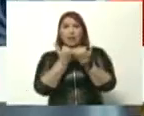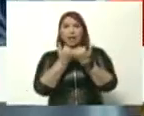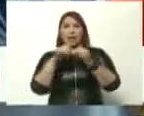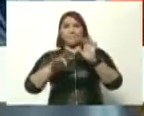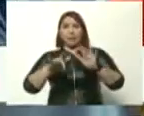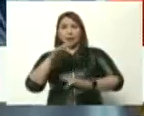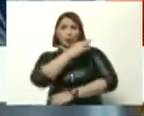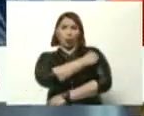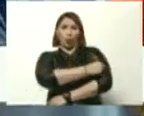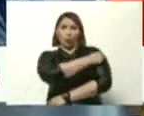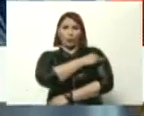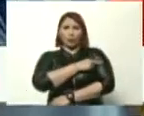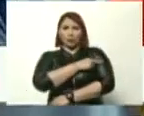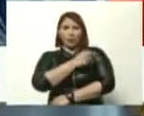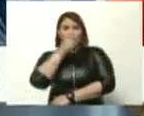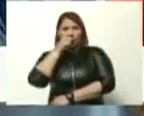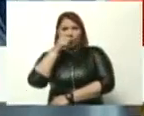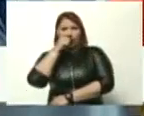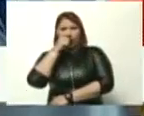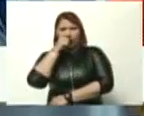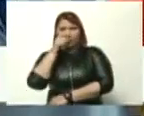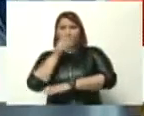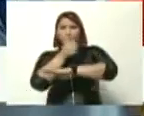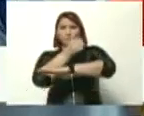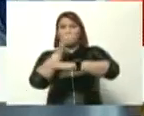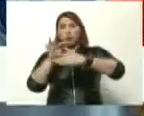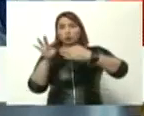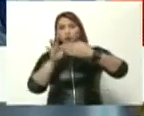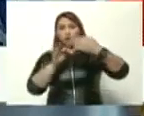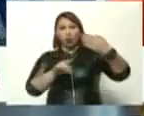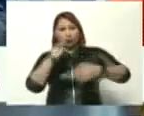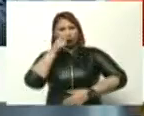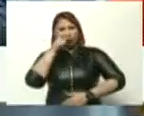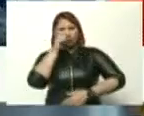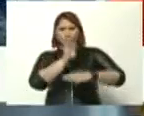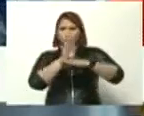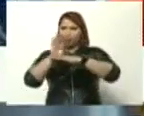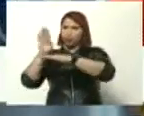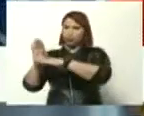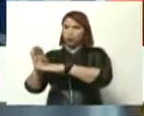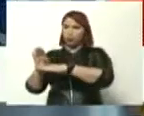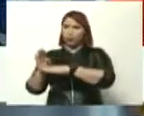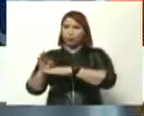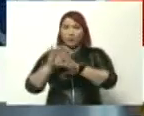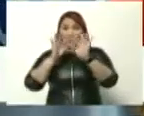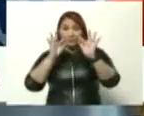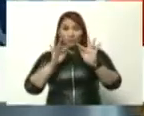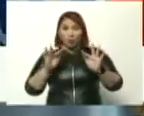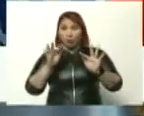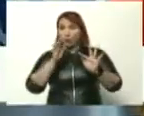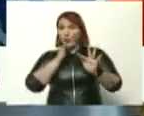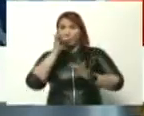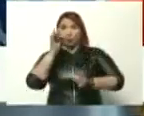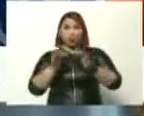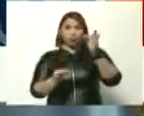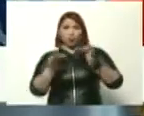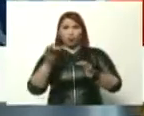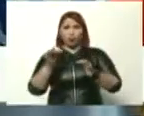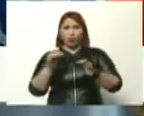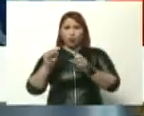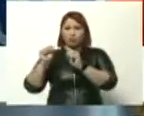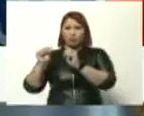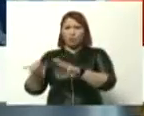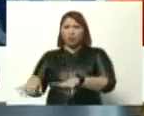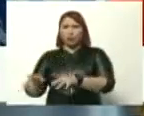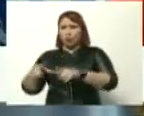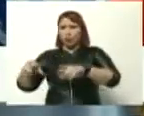se encontraba de guardia en sus funciones de custodia. De forma injustificada y premeditada, abandonó su